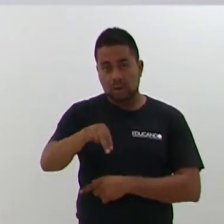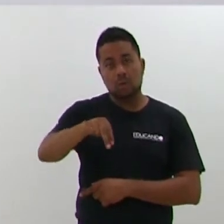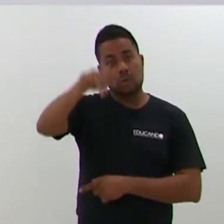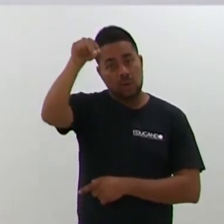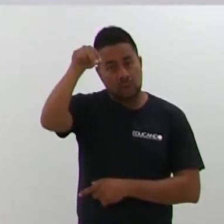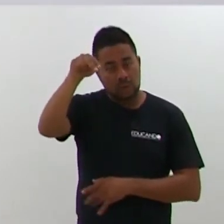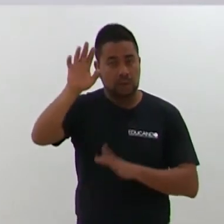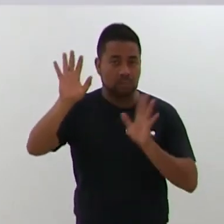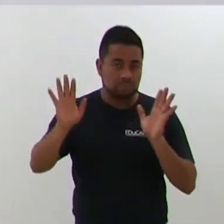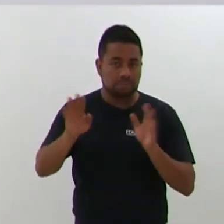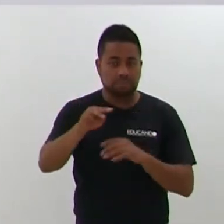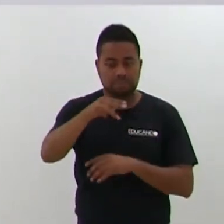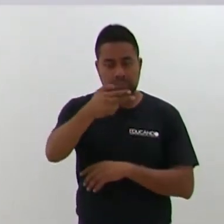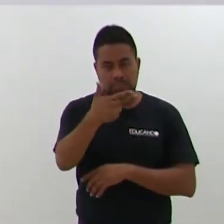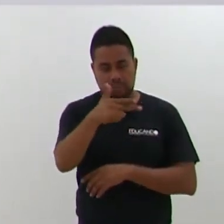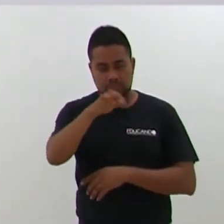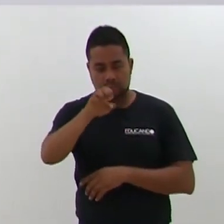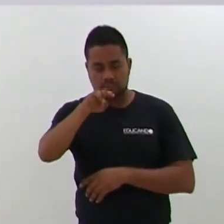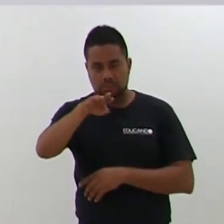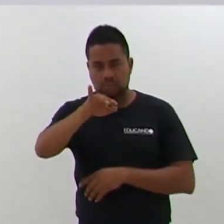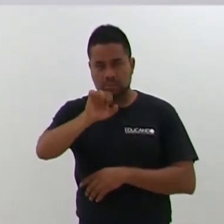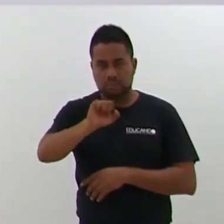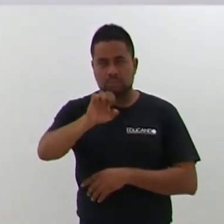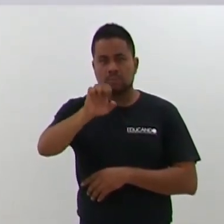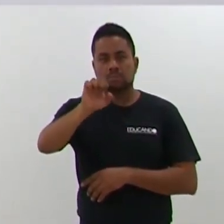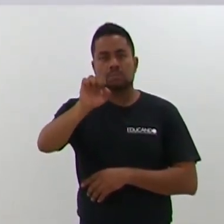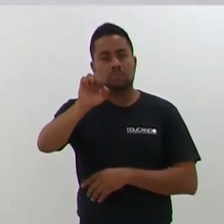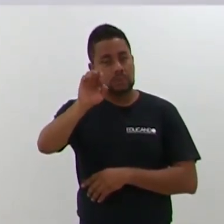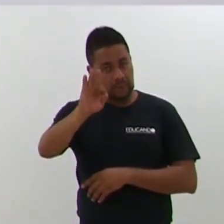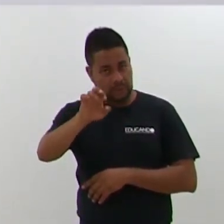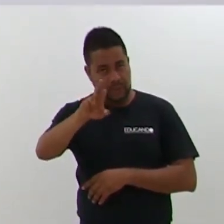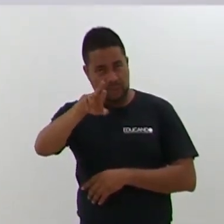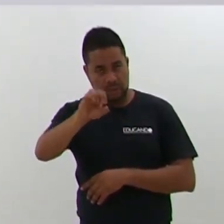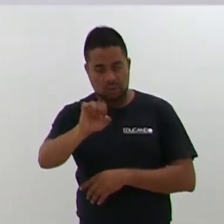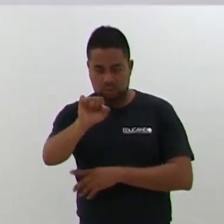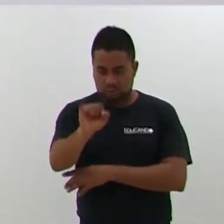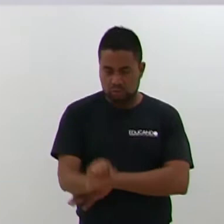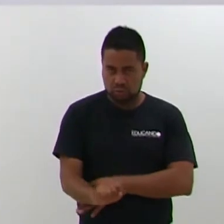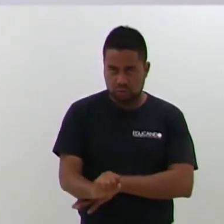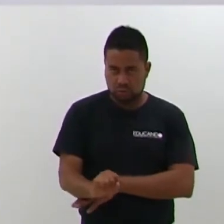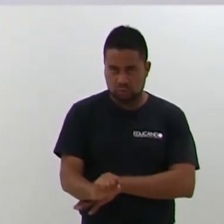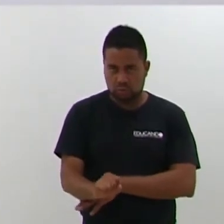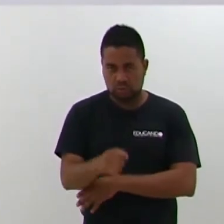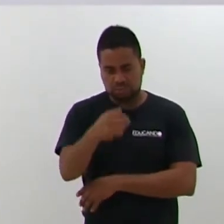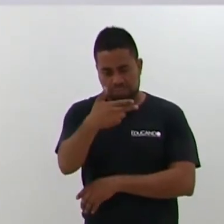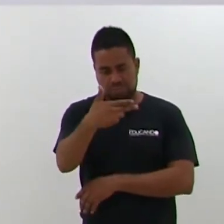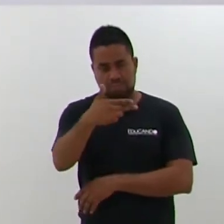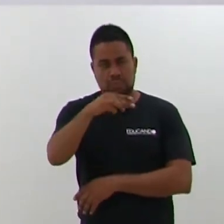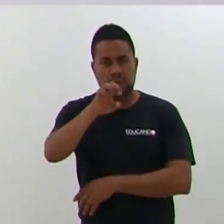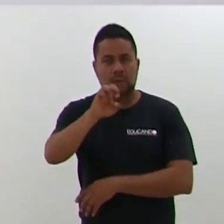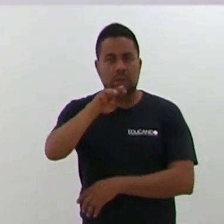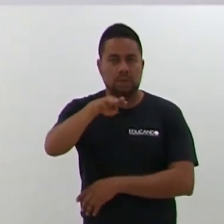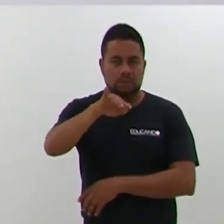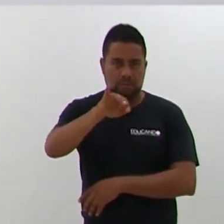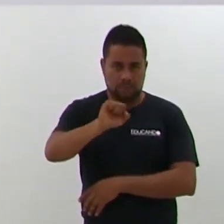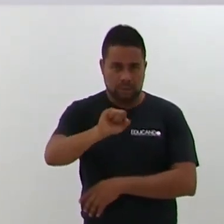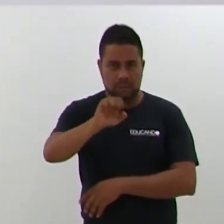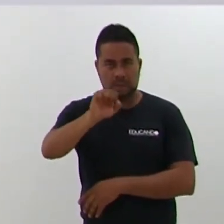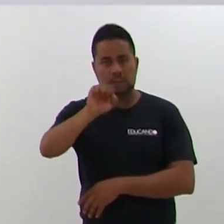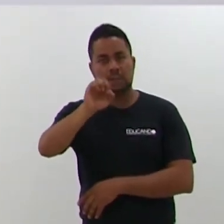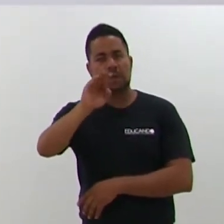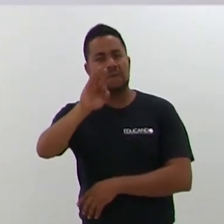norte, el hemisferio sur, el hemisferio este. Por